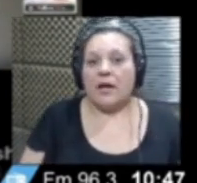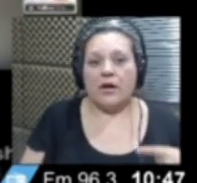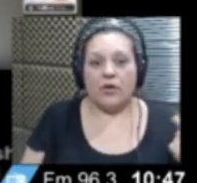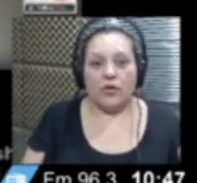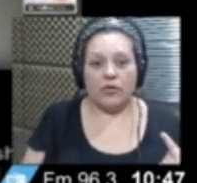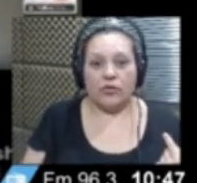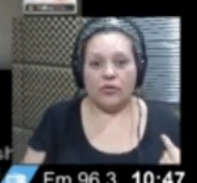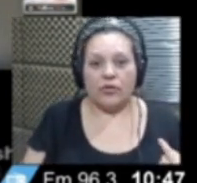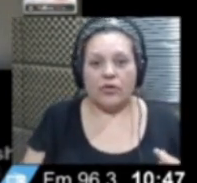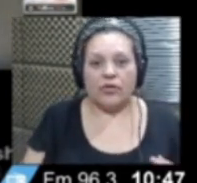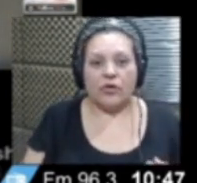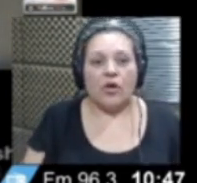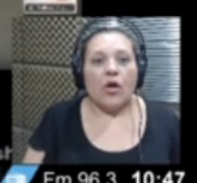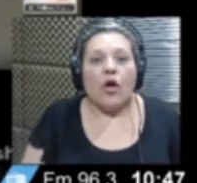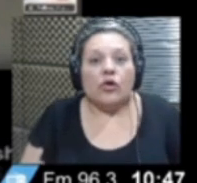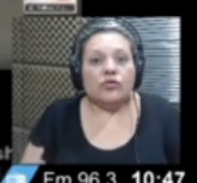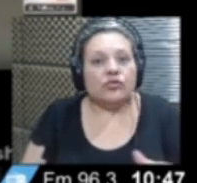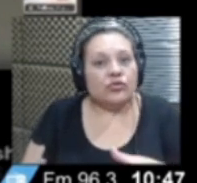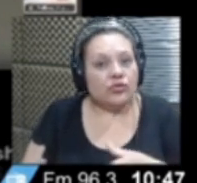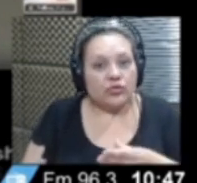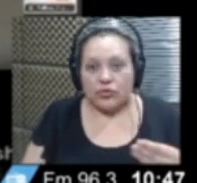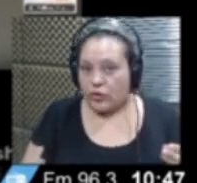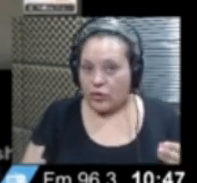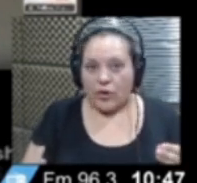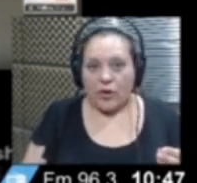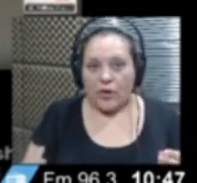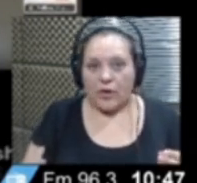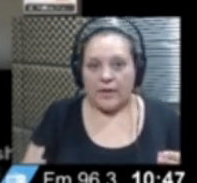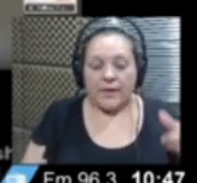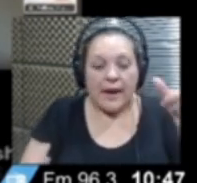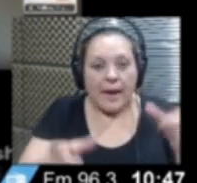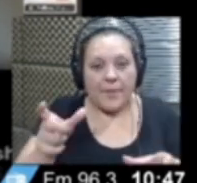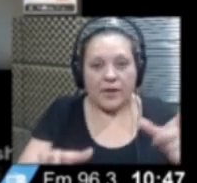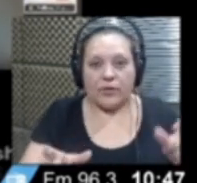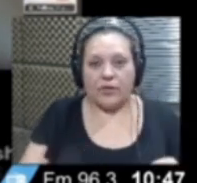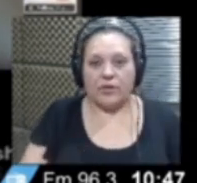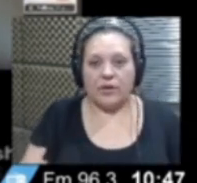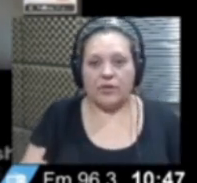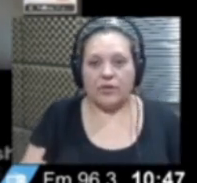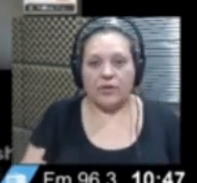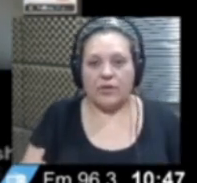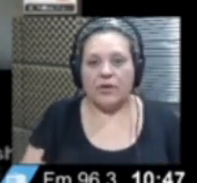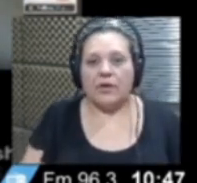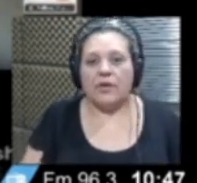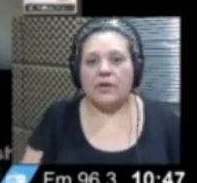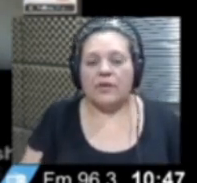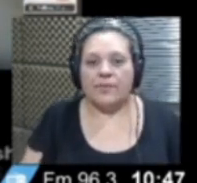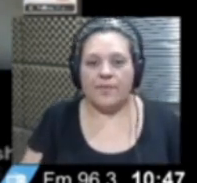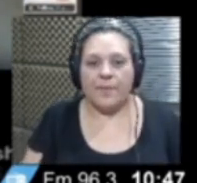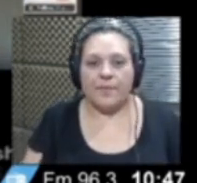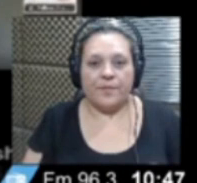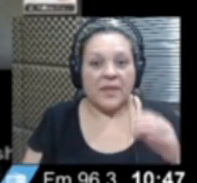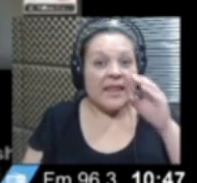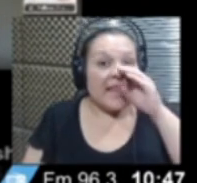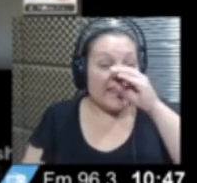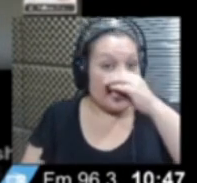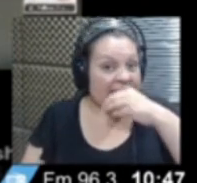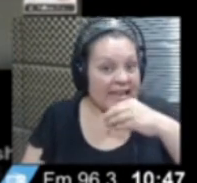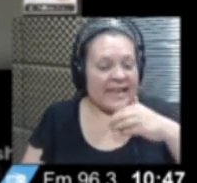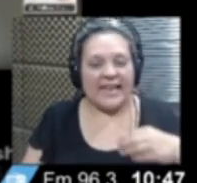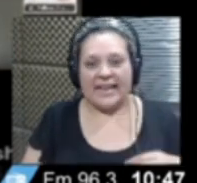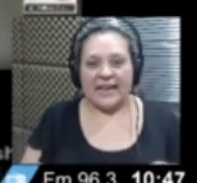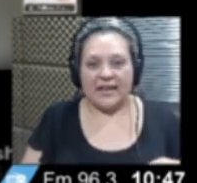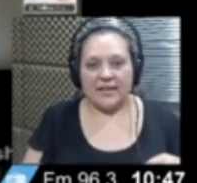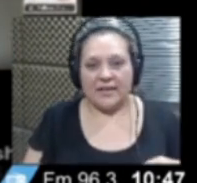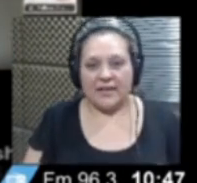africanos descendientes. Bien. Y todos son africanos, estemos donde estemos. Ese es el movimiento panafricanista. Las personas que estén